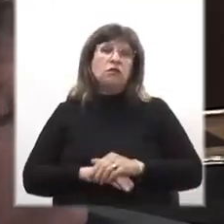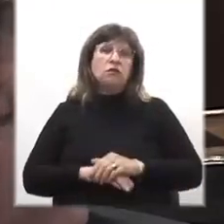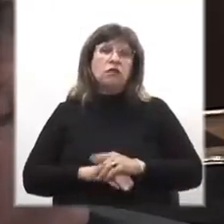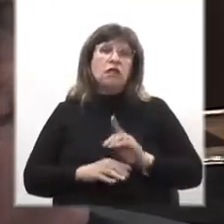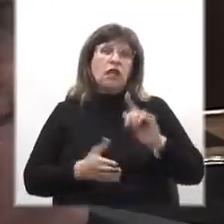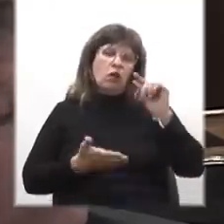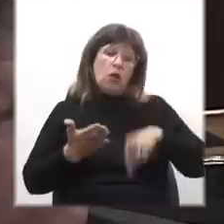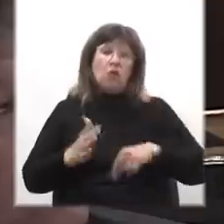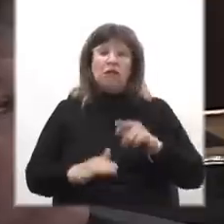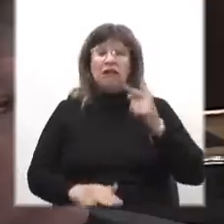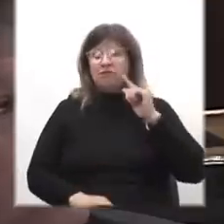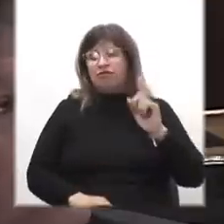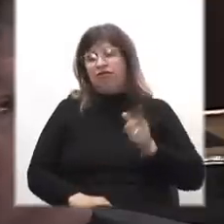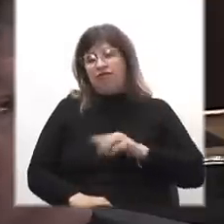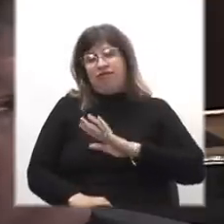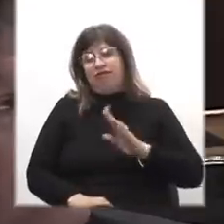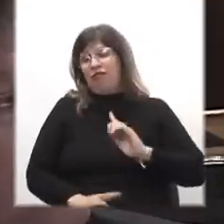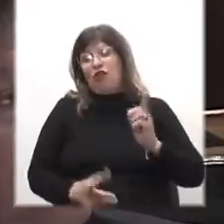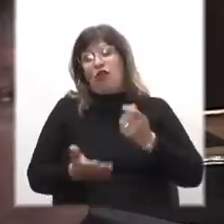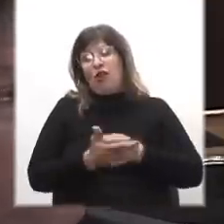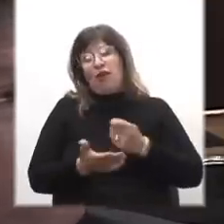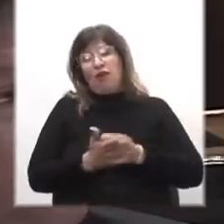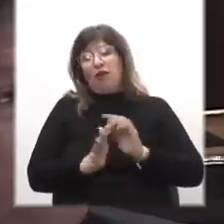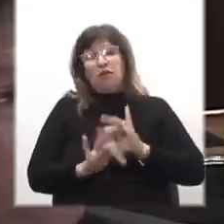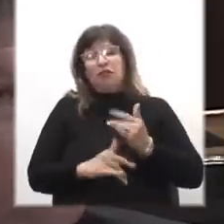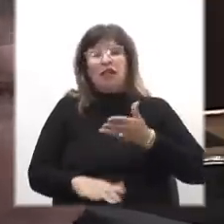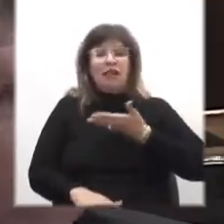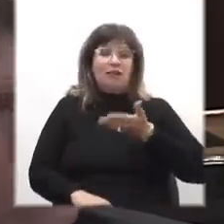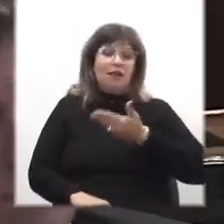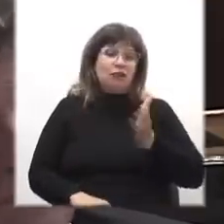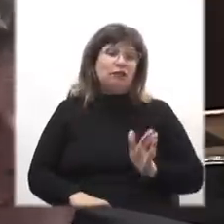una multa ridícula, que no la van a pagar porque ya la recurrieron.